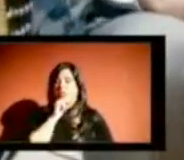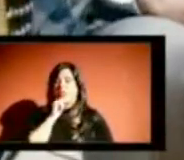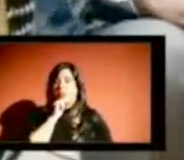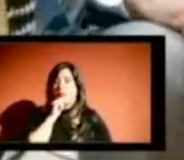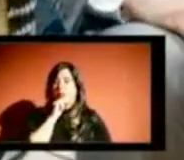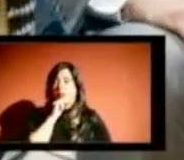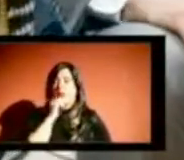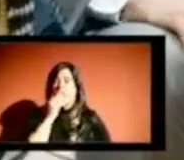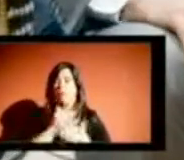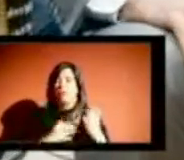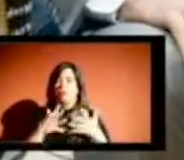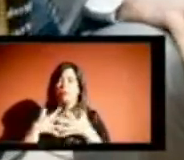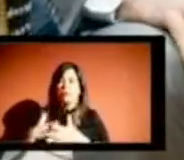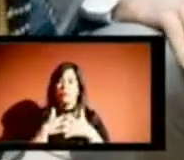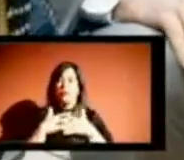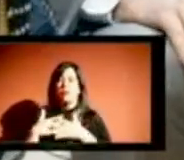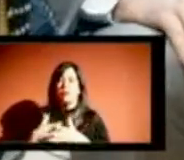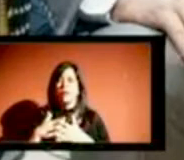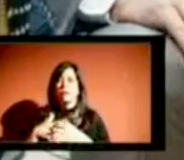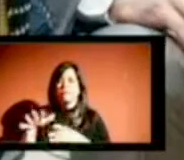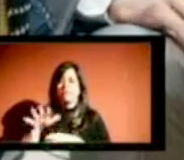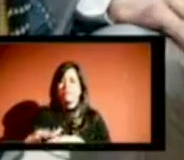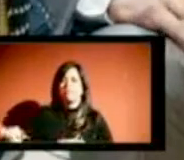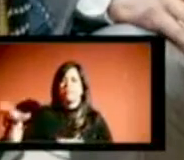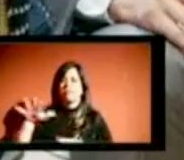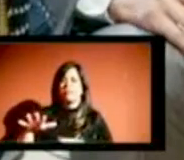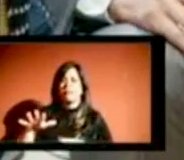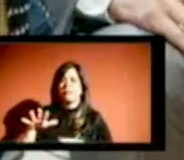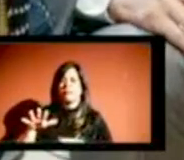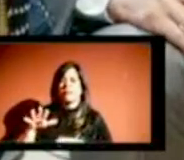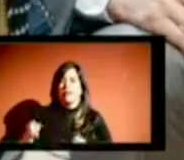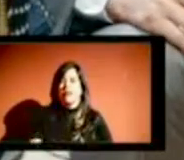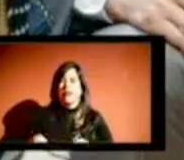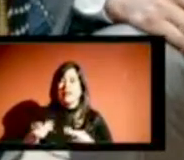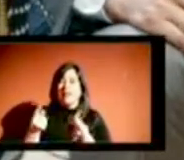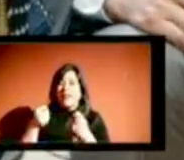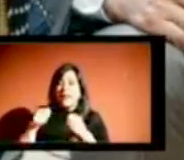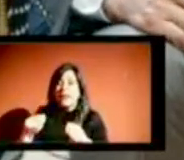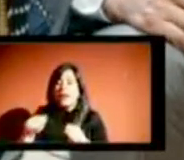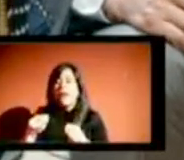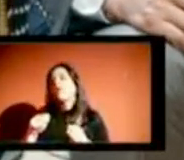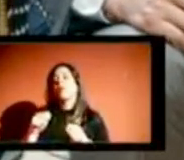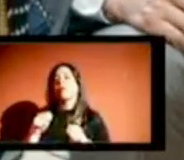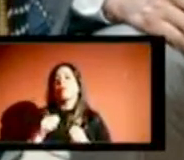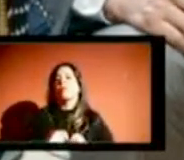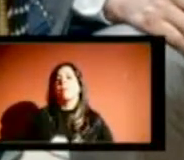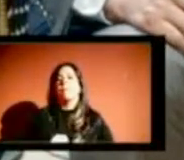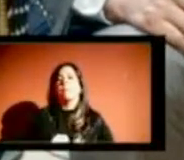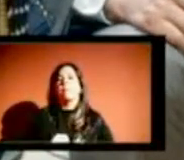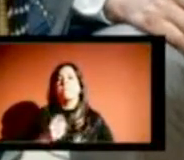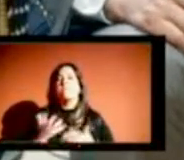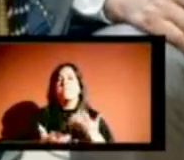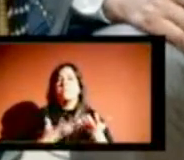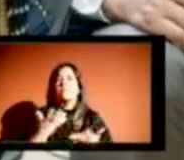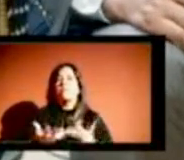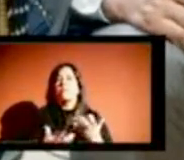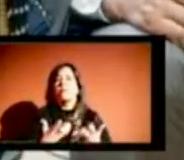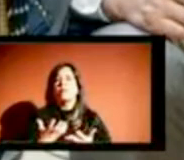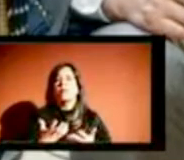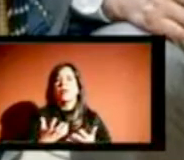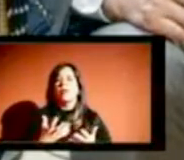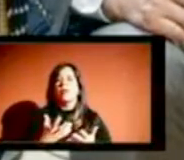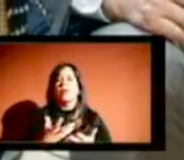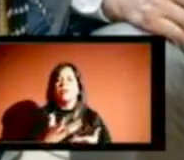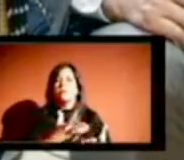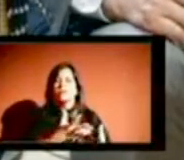ciudadanos americanos alrededor de la nación sometieron o intentaron una intentona de erogar fondos